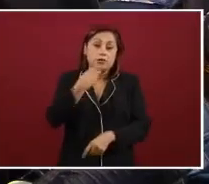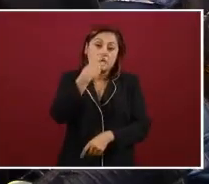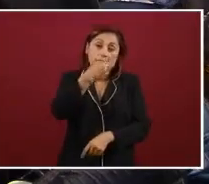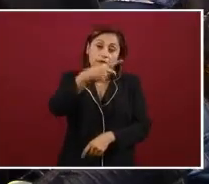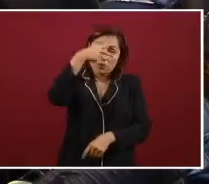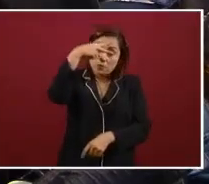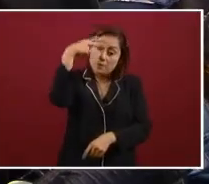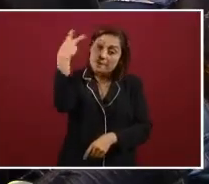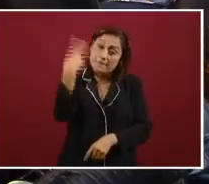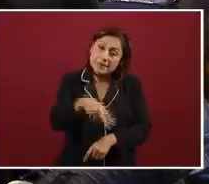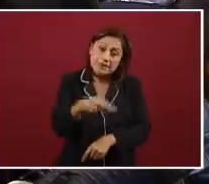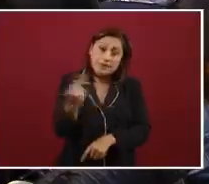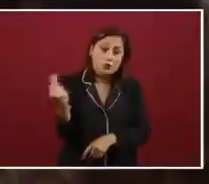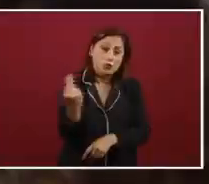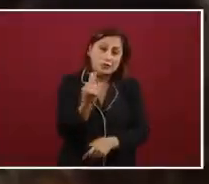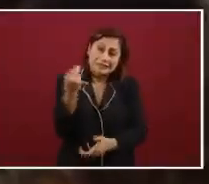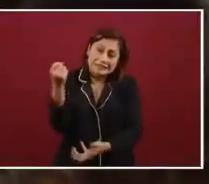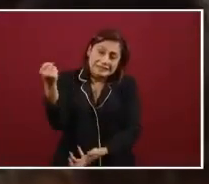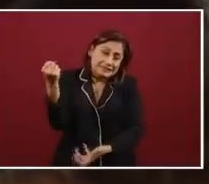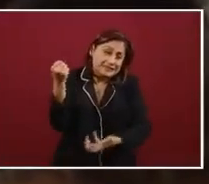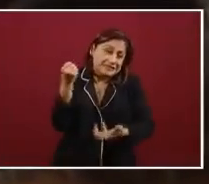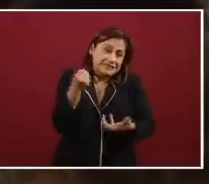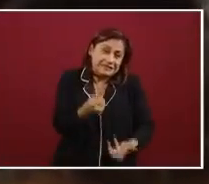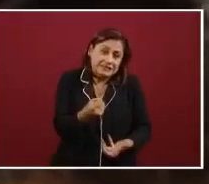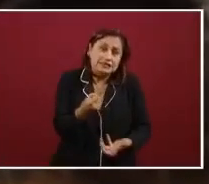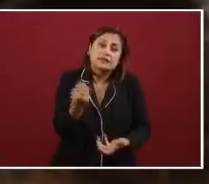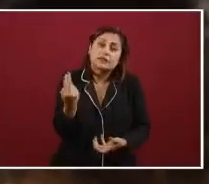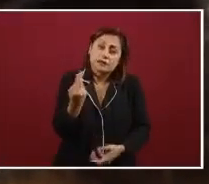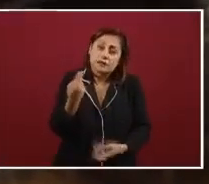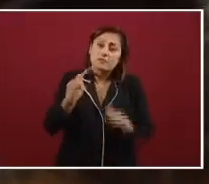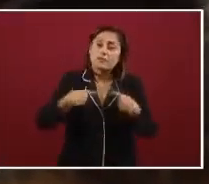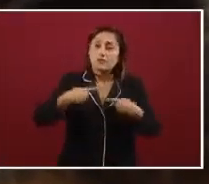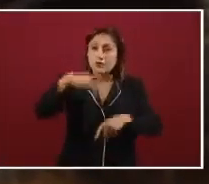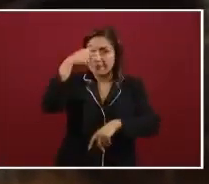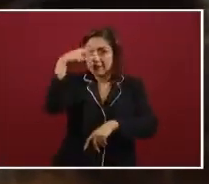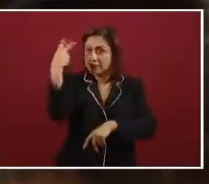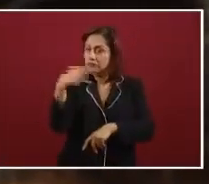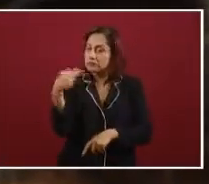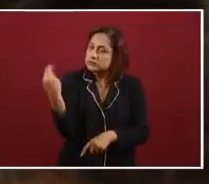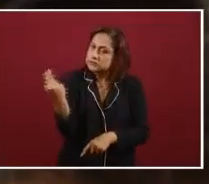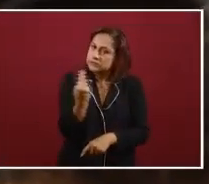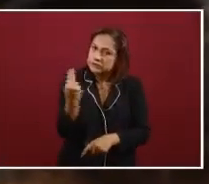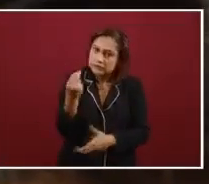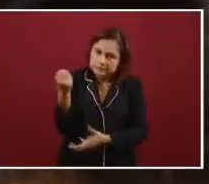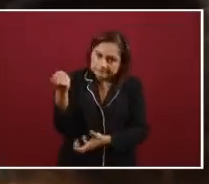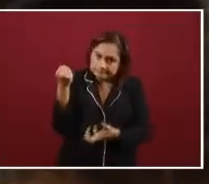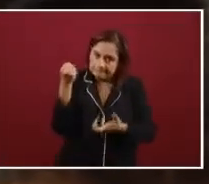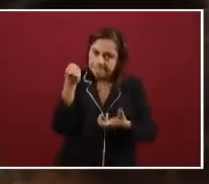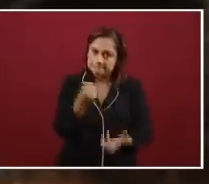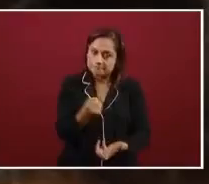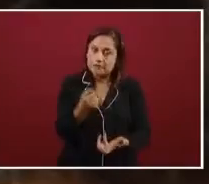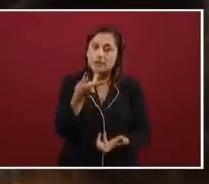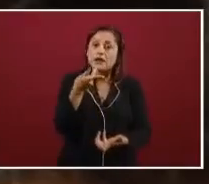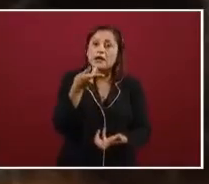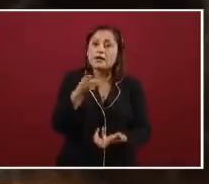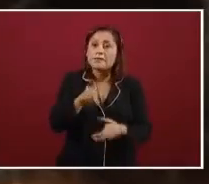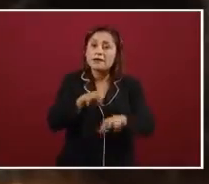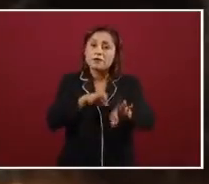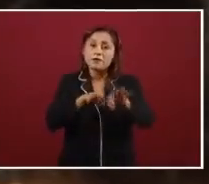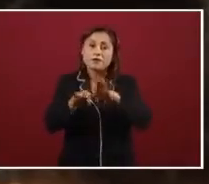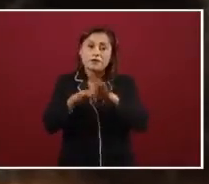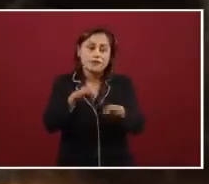lo necesita, necesitamos, se necesita a los mexicanos esto, pero también se necesita empleos,